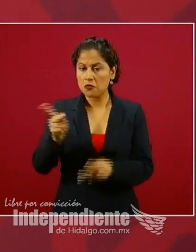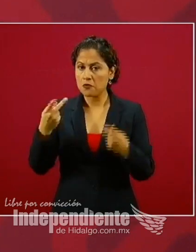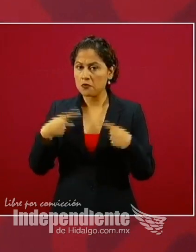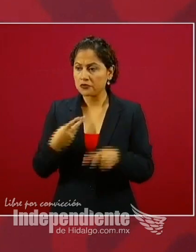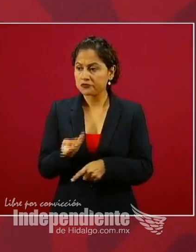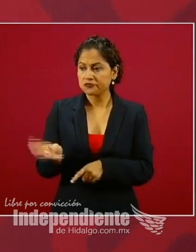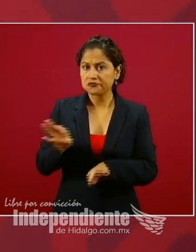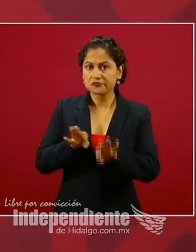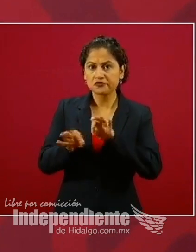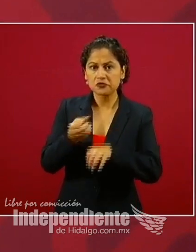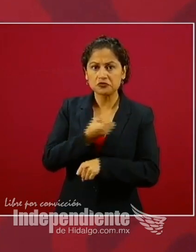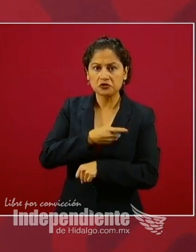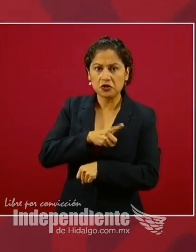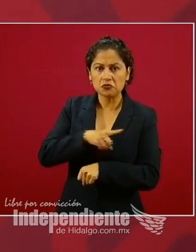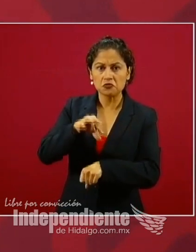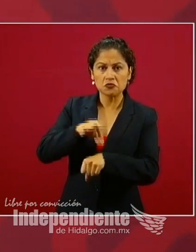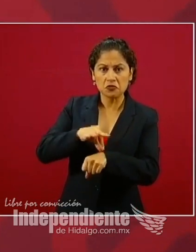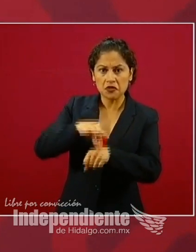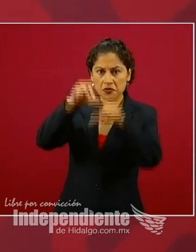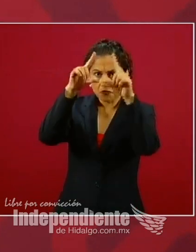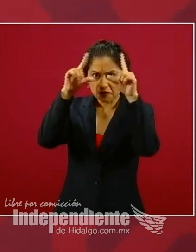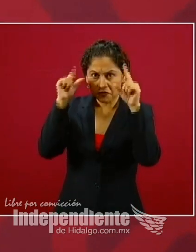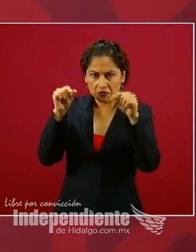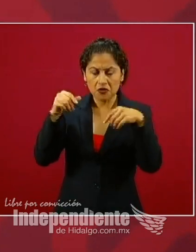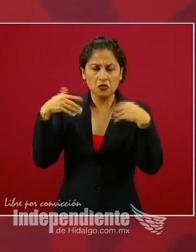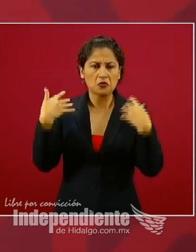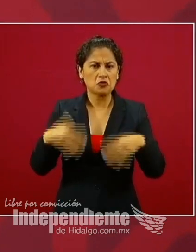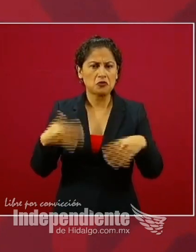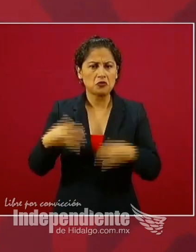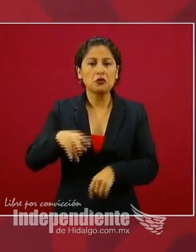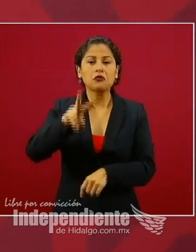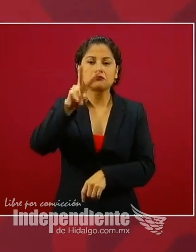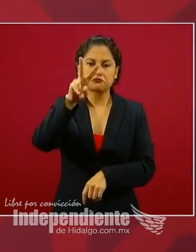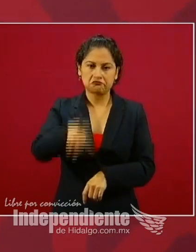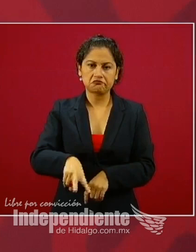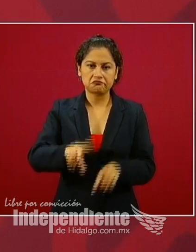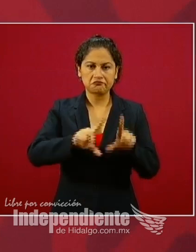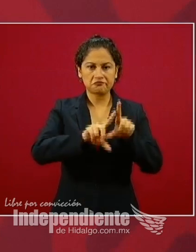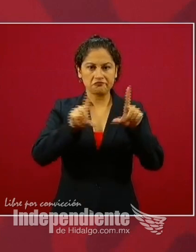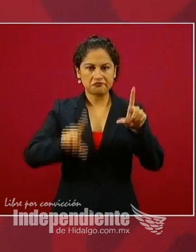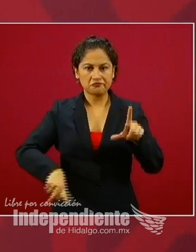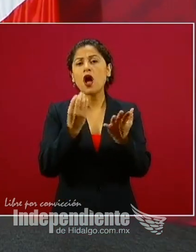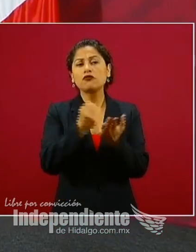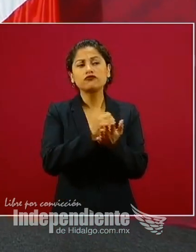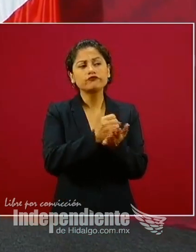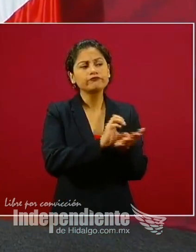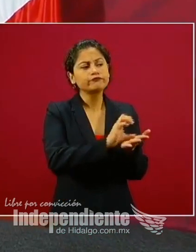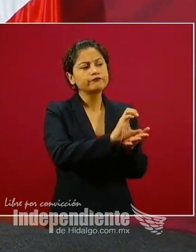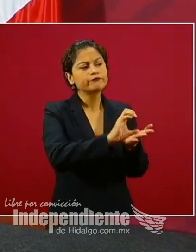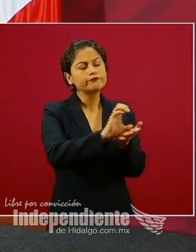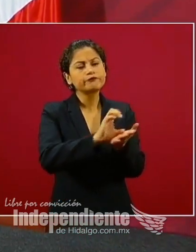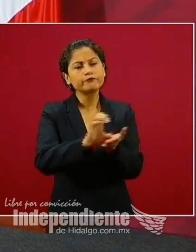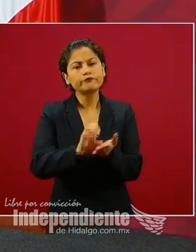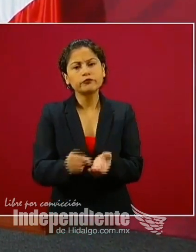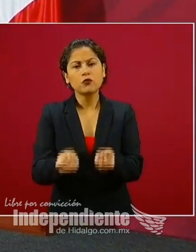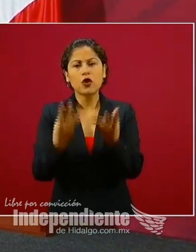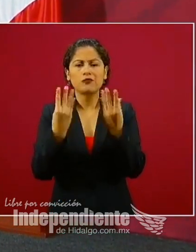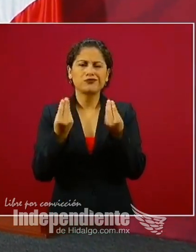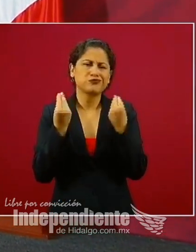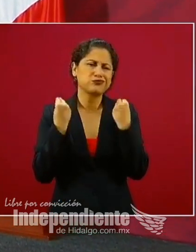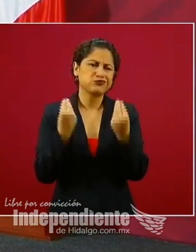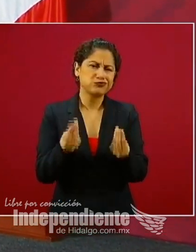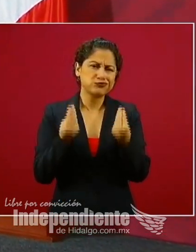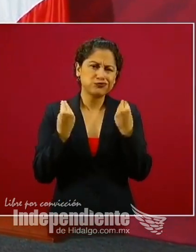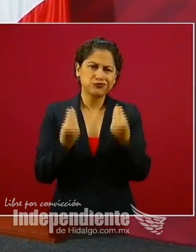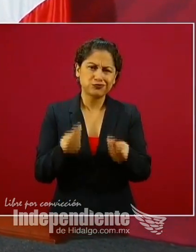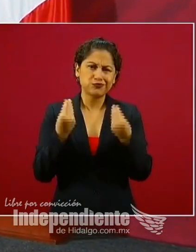Que México es un país de héroes y de heroínas. Solo los